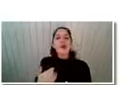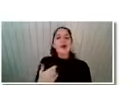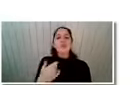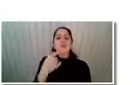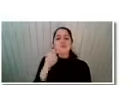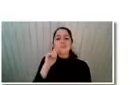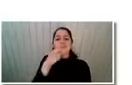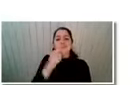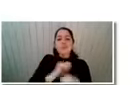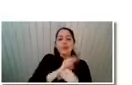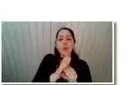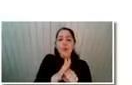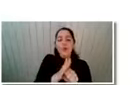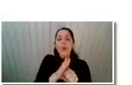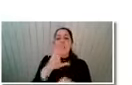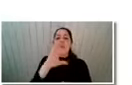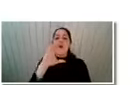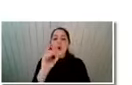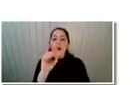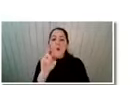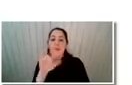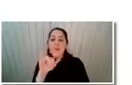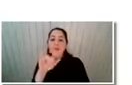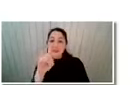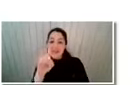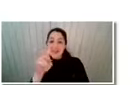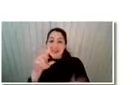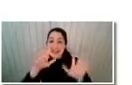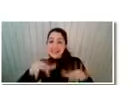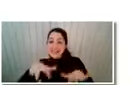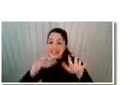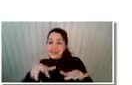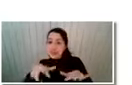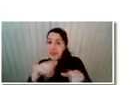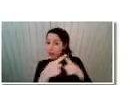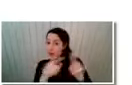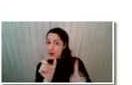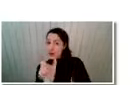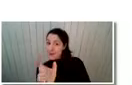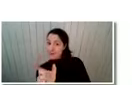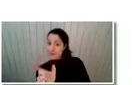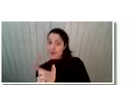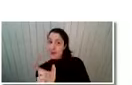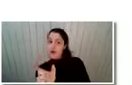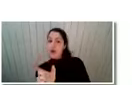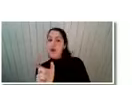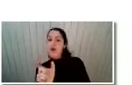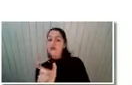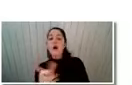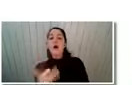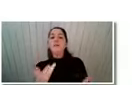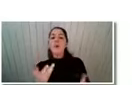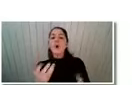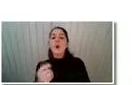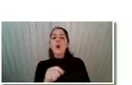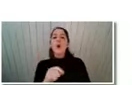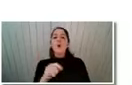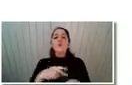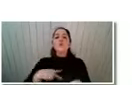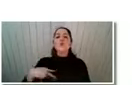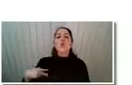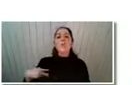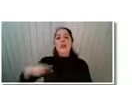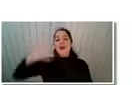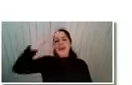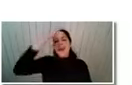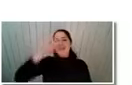término que quería revisar. Se escribe con mayúsculas y con un guión, y es el nombre de la enfermedad. Es un nombre establecido por la